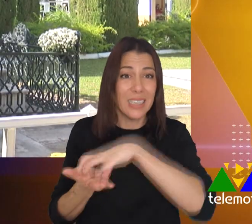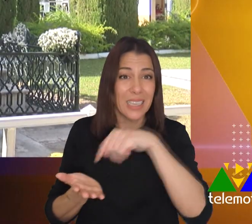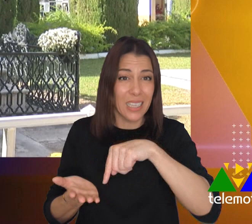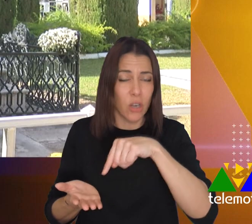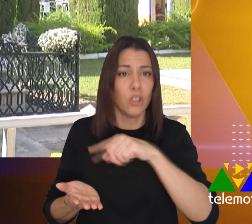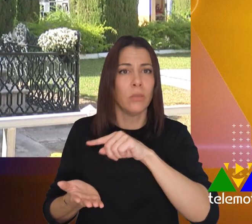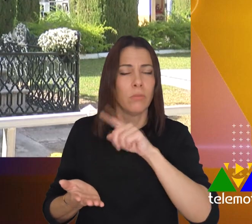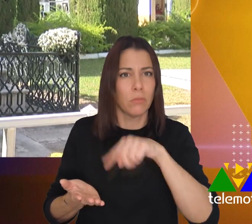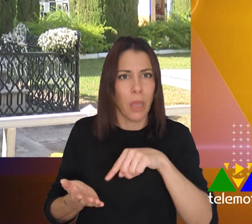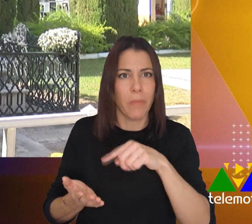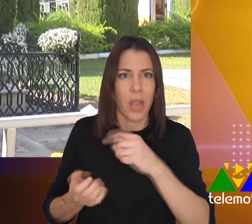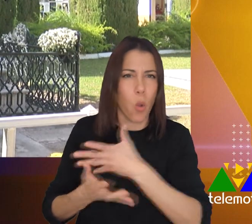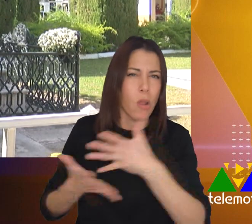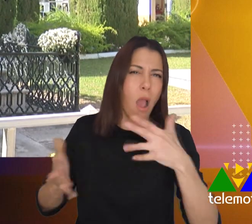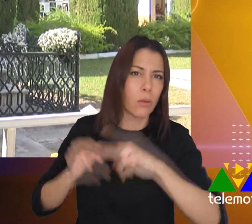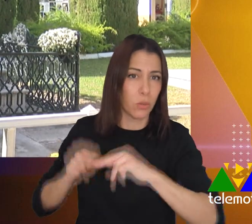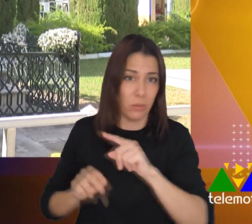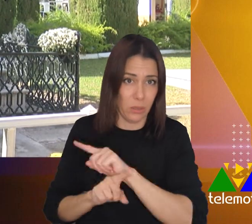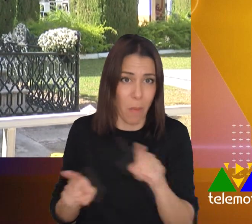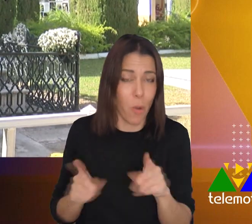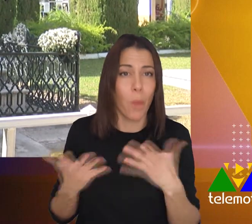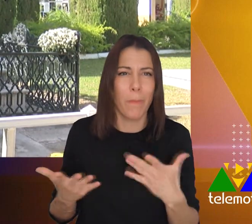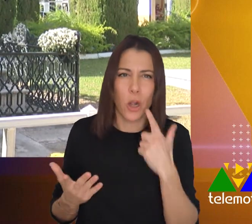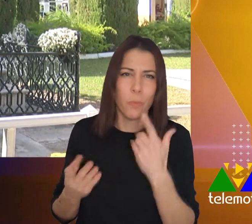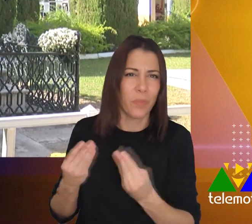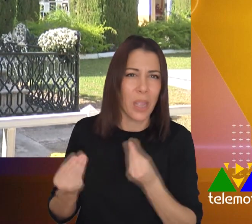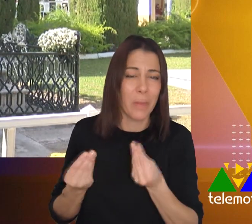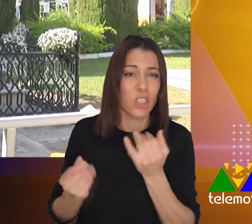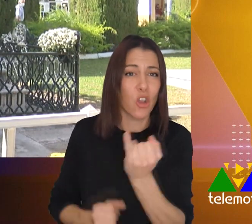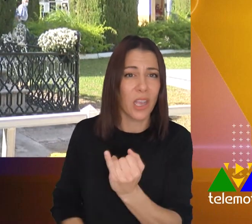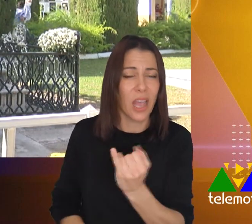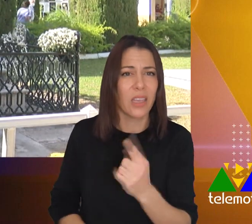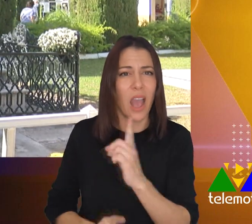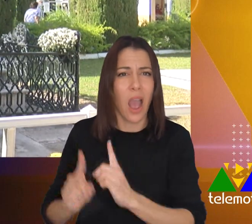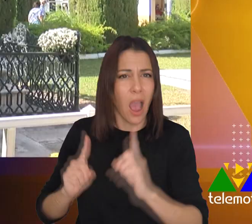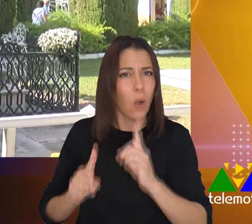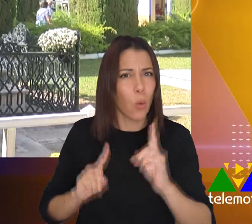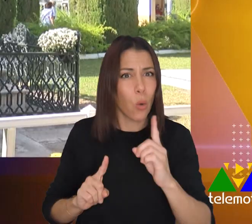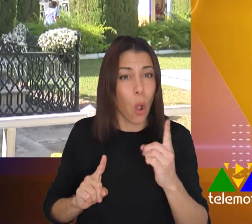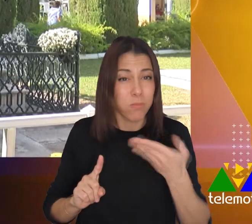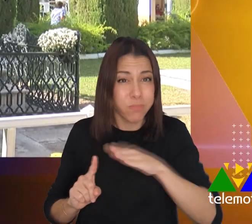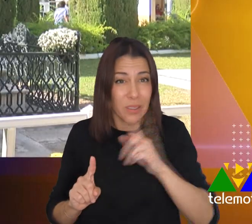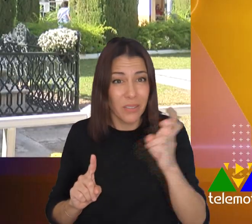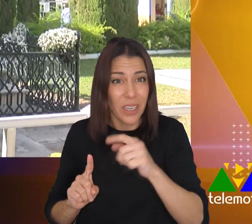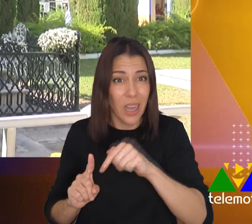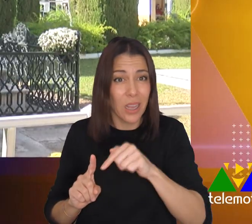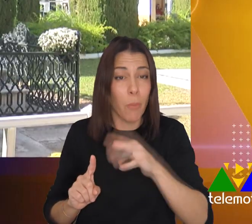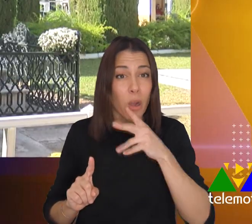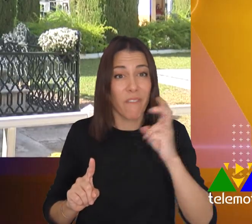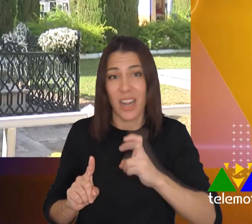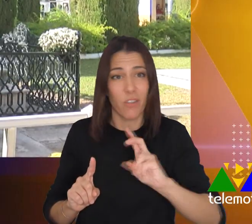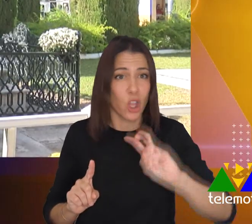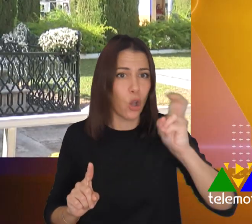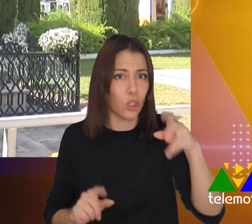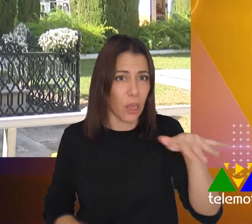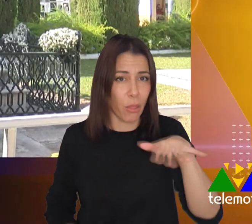aquí tampoco era tanta construcción, ¿no? Y da la impresión de que hay algunos enterramientos que se traen de otro sitio, ¿no?